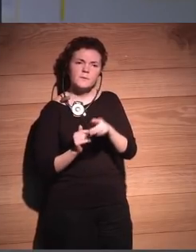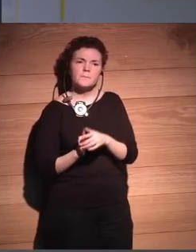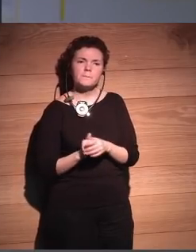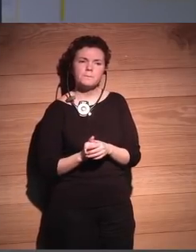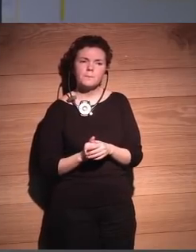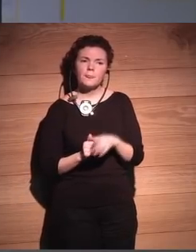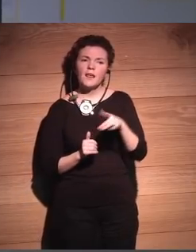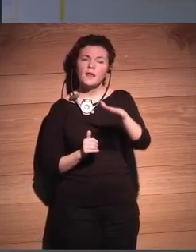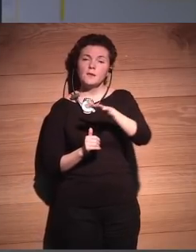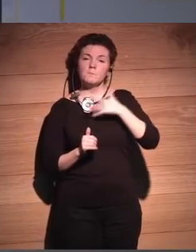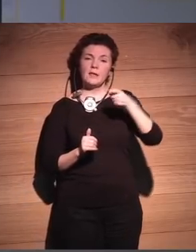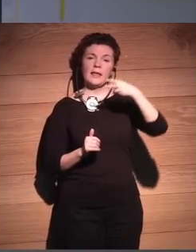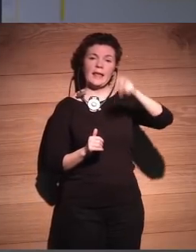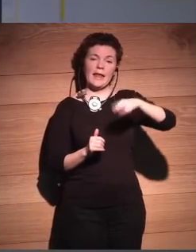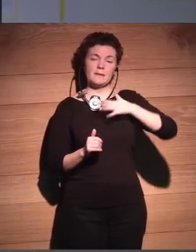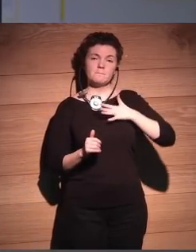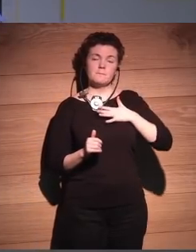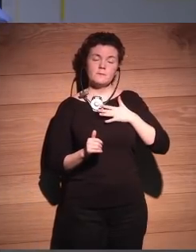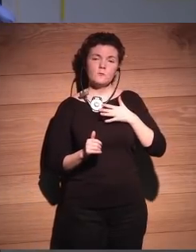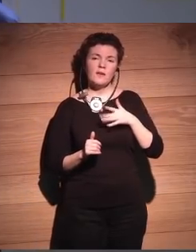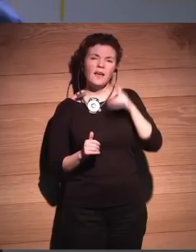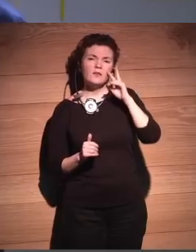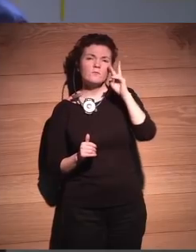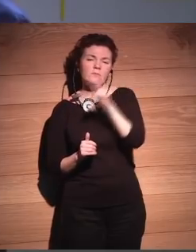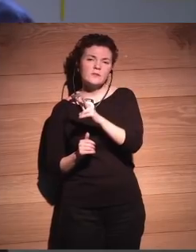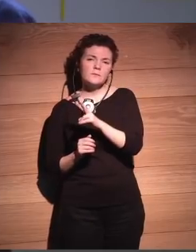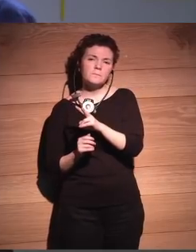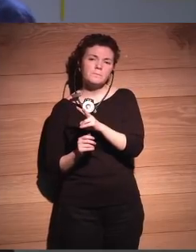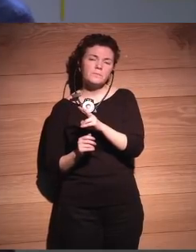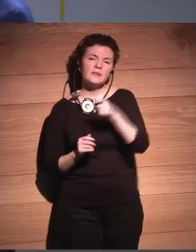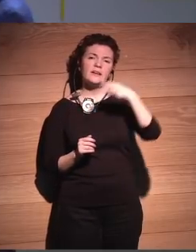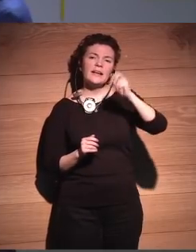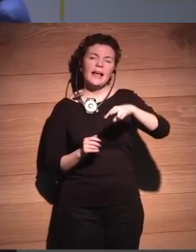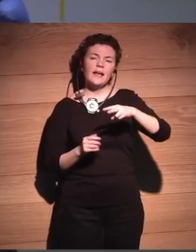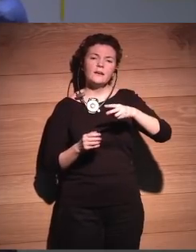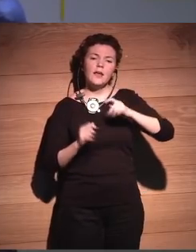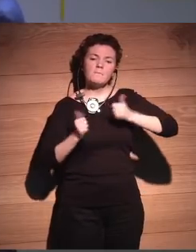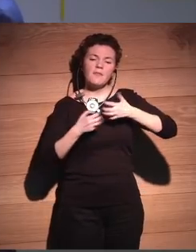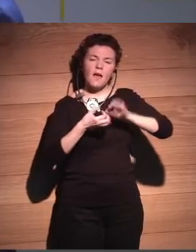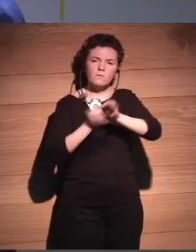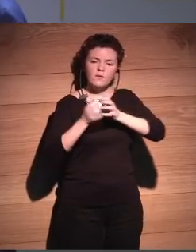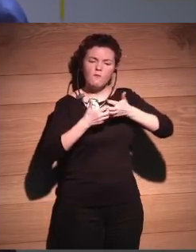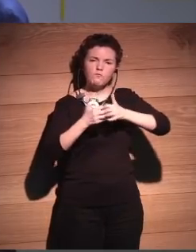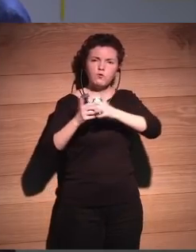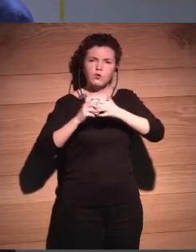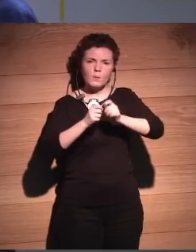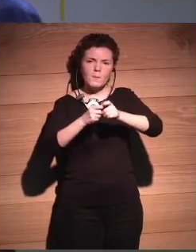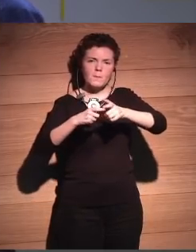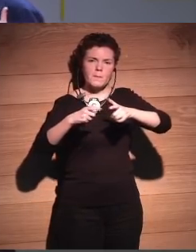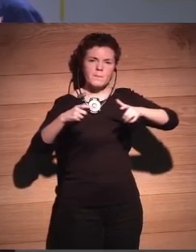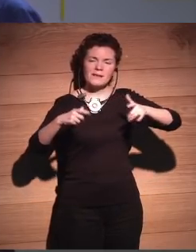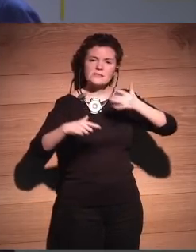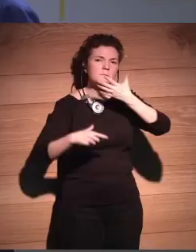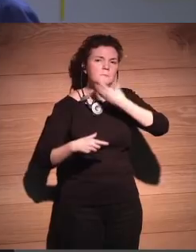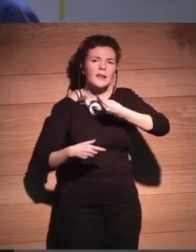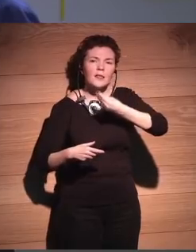aquí estaría nuestro gen y aquí vemos cómo el gen se expresa de una forma creciente y esto es precioso.